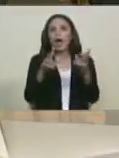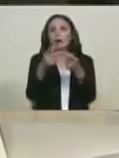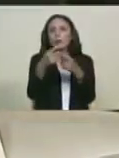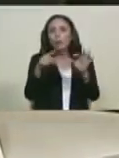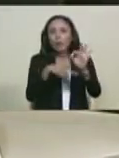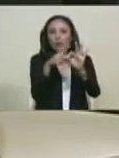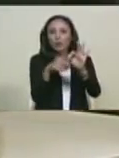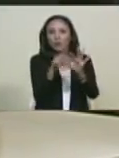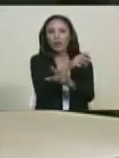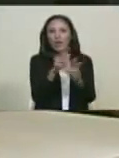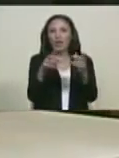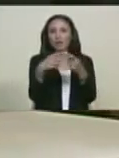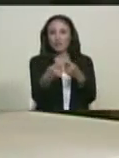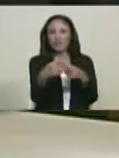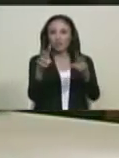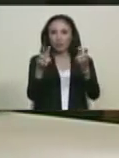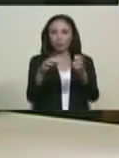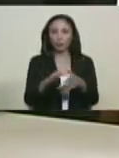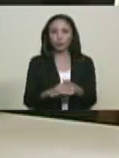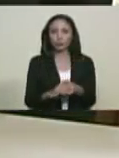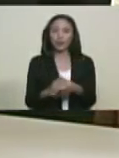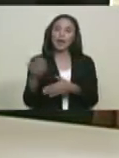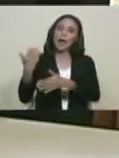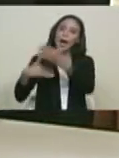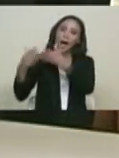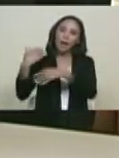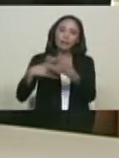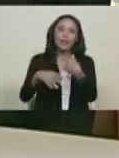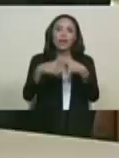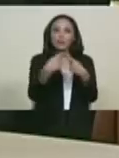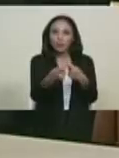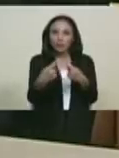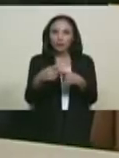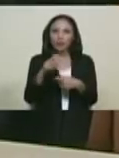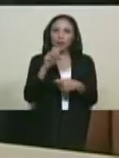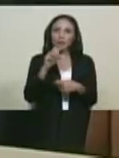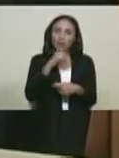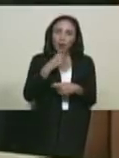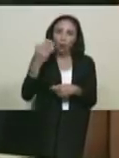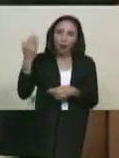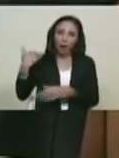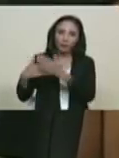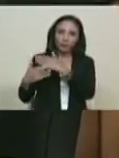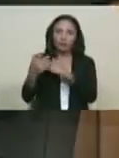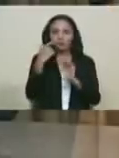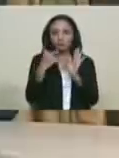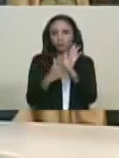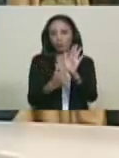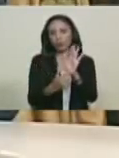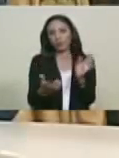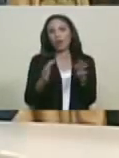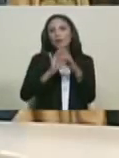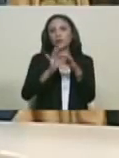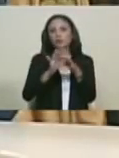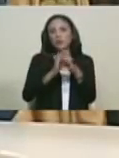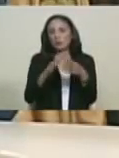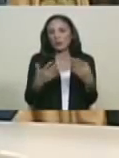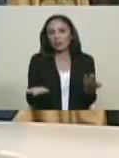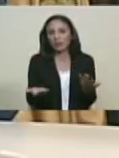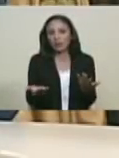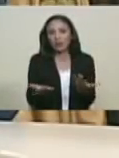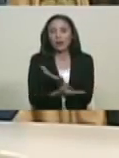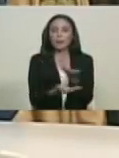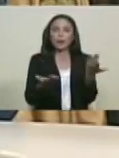y el viejo cono monetario como ustedes deben explicarlo bien va a servir para el